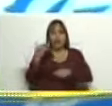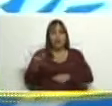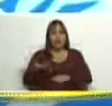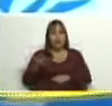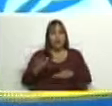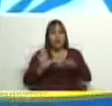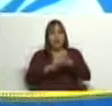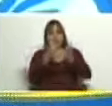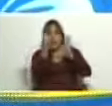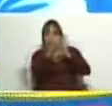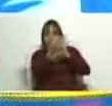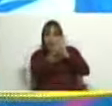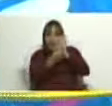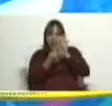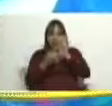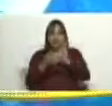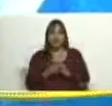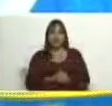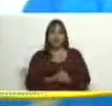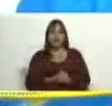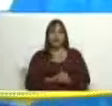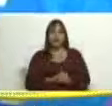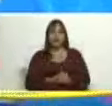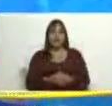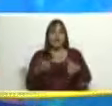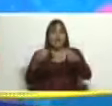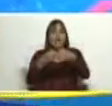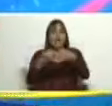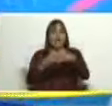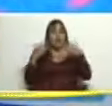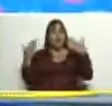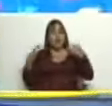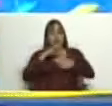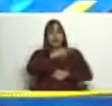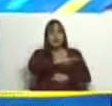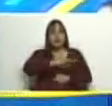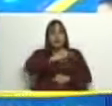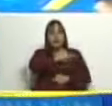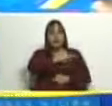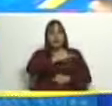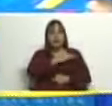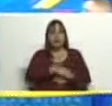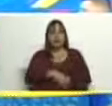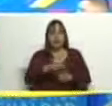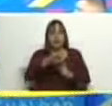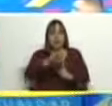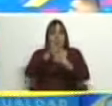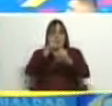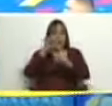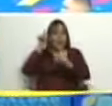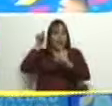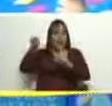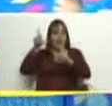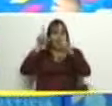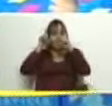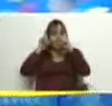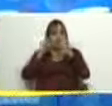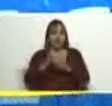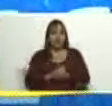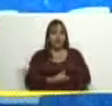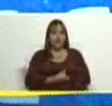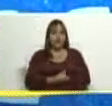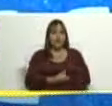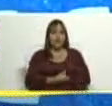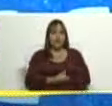vista gráfico. El equipo de la Gran Misión eligió esa foto, esa imagen